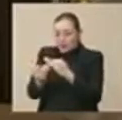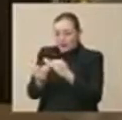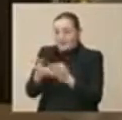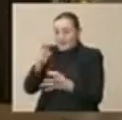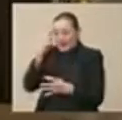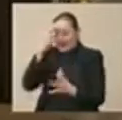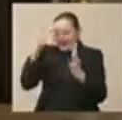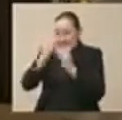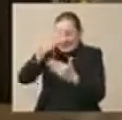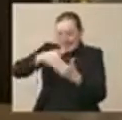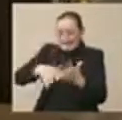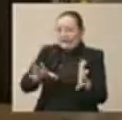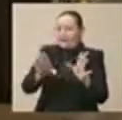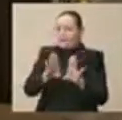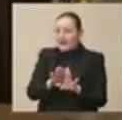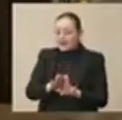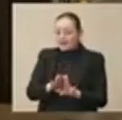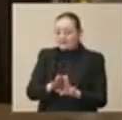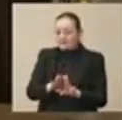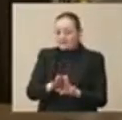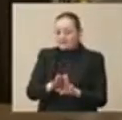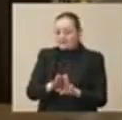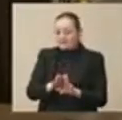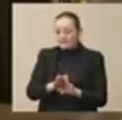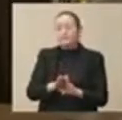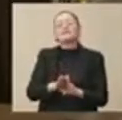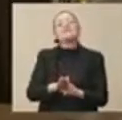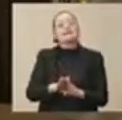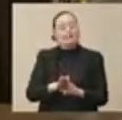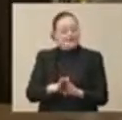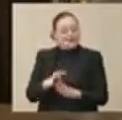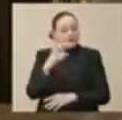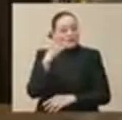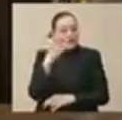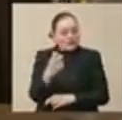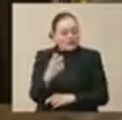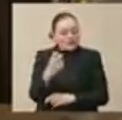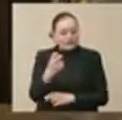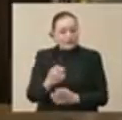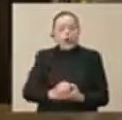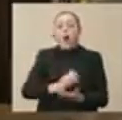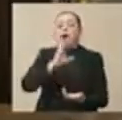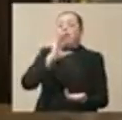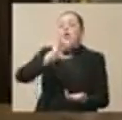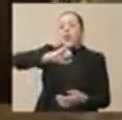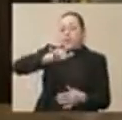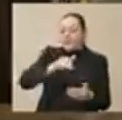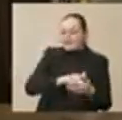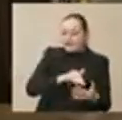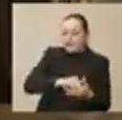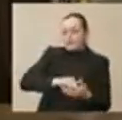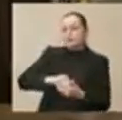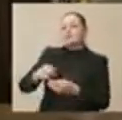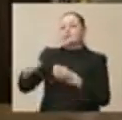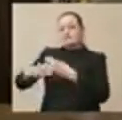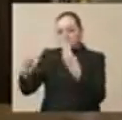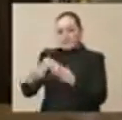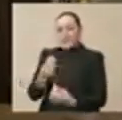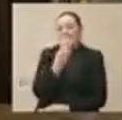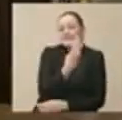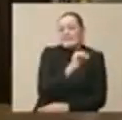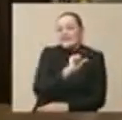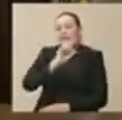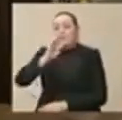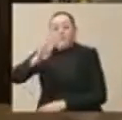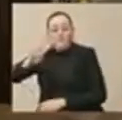corresponde al confinamiento total por su parte y de manera preventiva los cabos y mulegé pasan del nivel